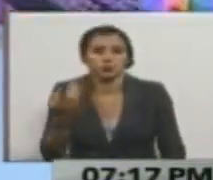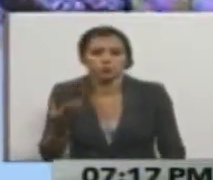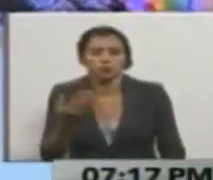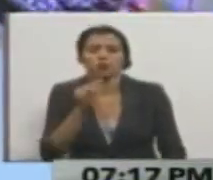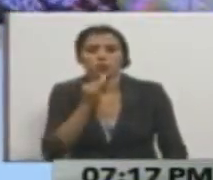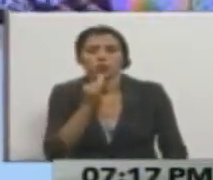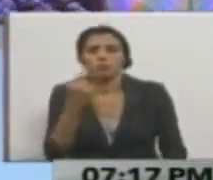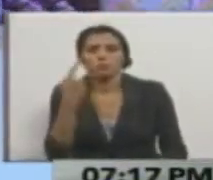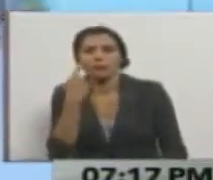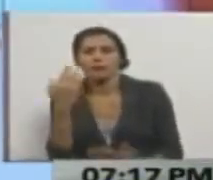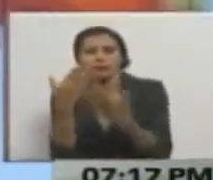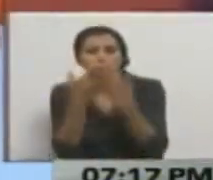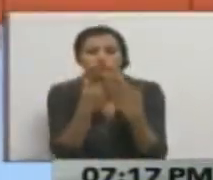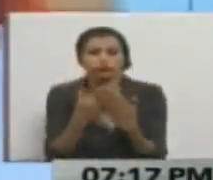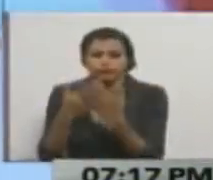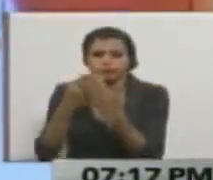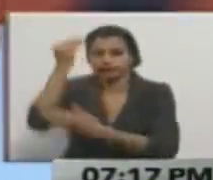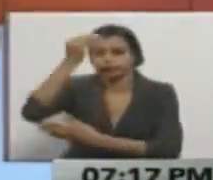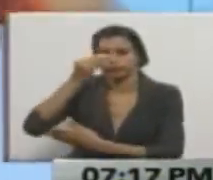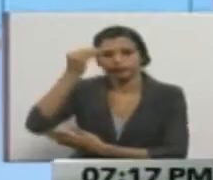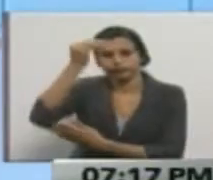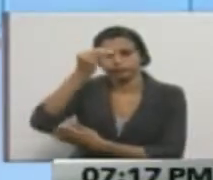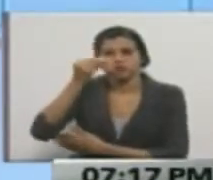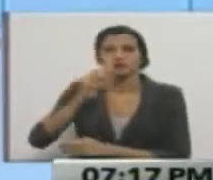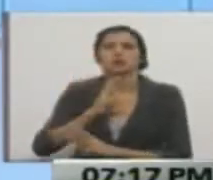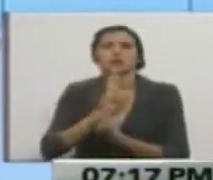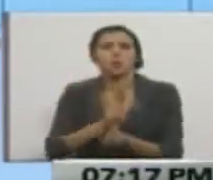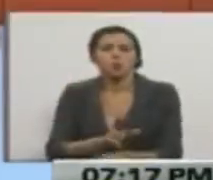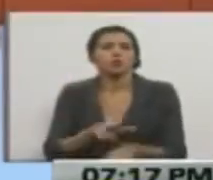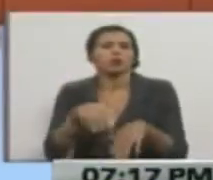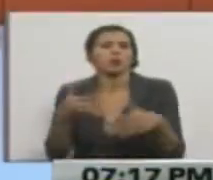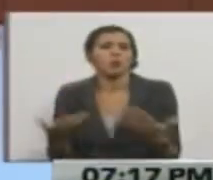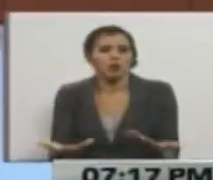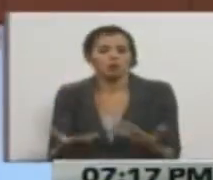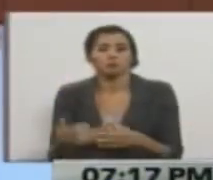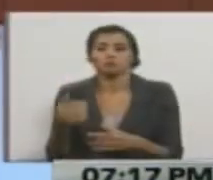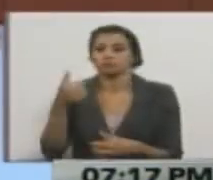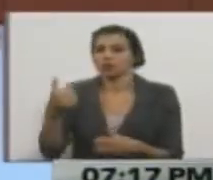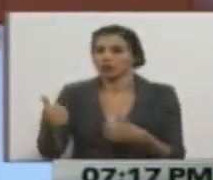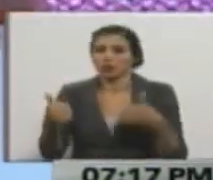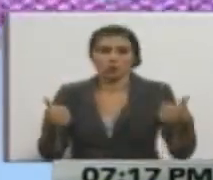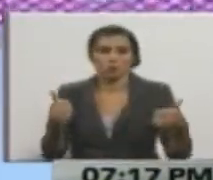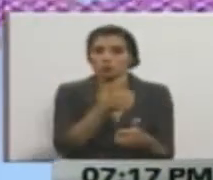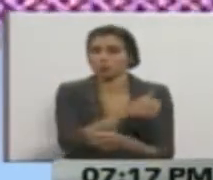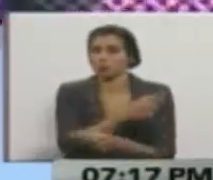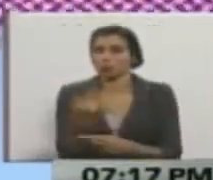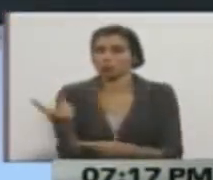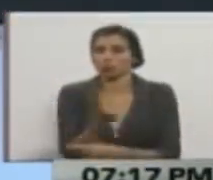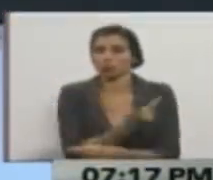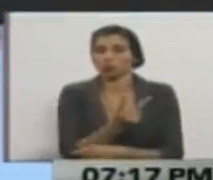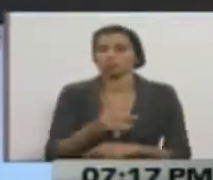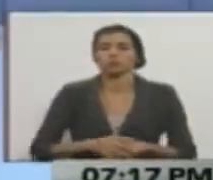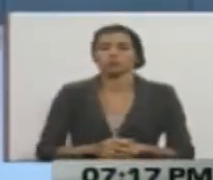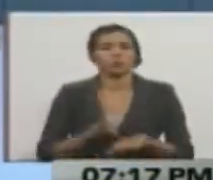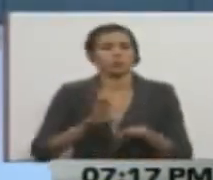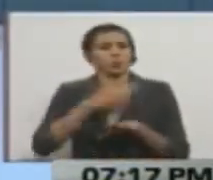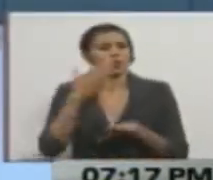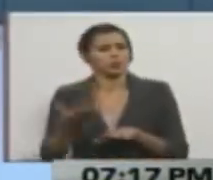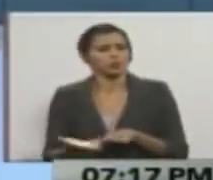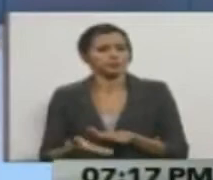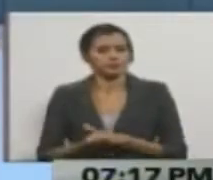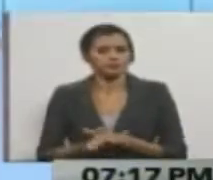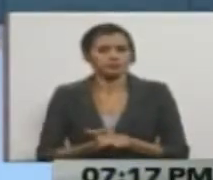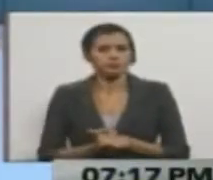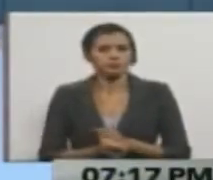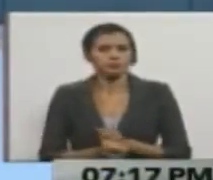estudiar, analizar las reacciones de parte y parte. ¿Con qué motivo? ¿Con qué motivo?